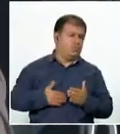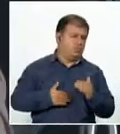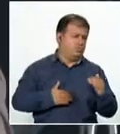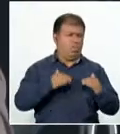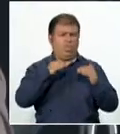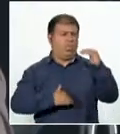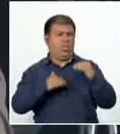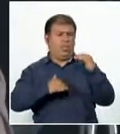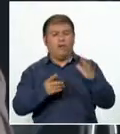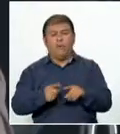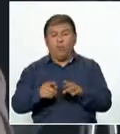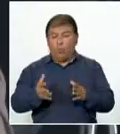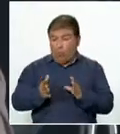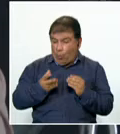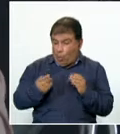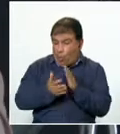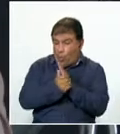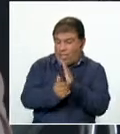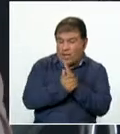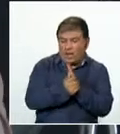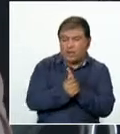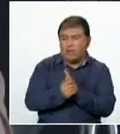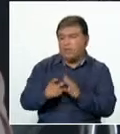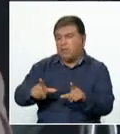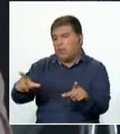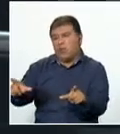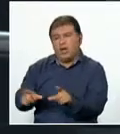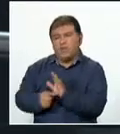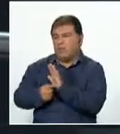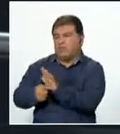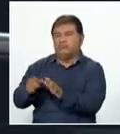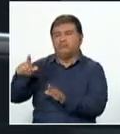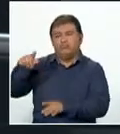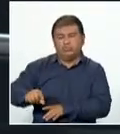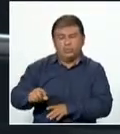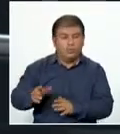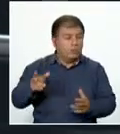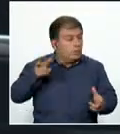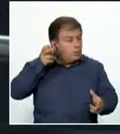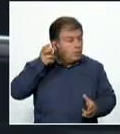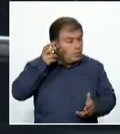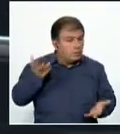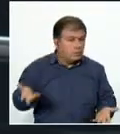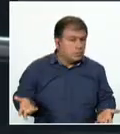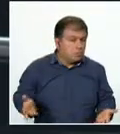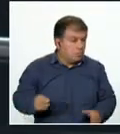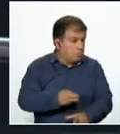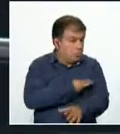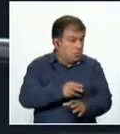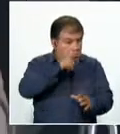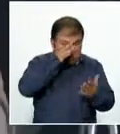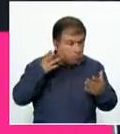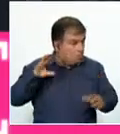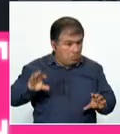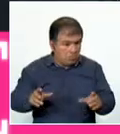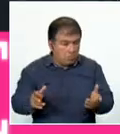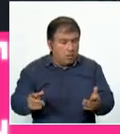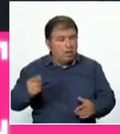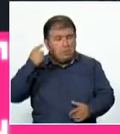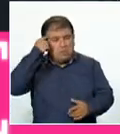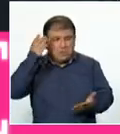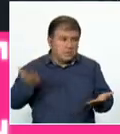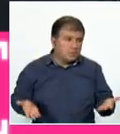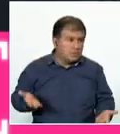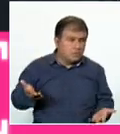disparidad, mucho talento y poca vitrina. No escuchabas música peruana. Pensábamos